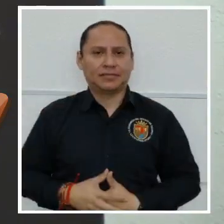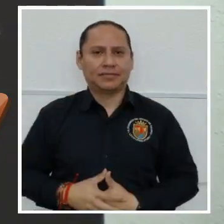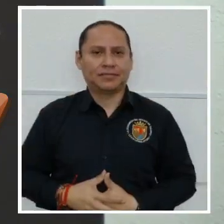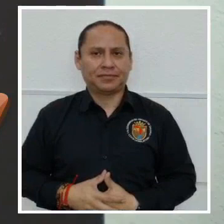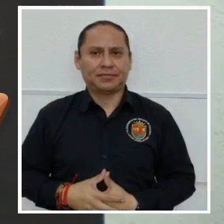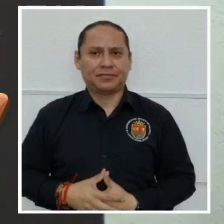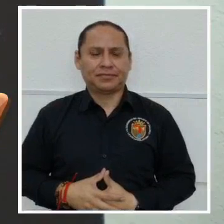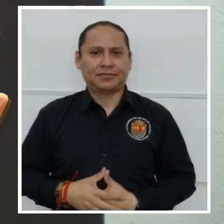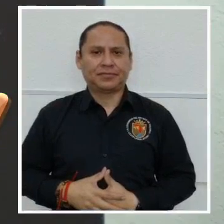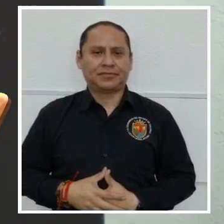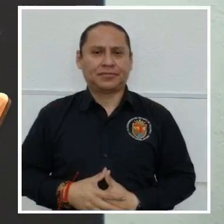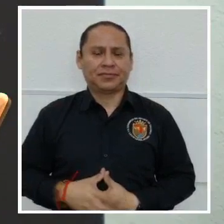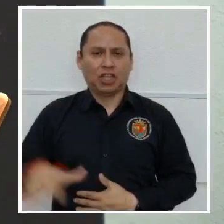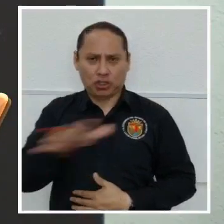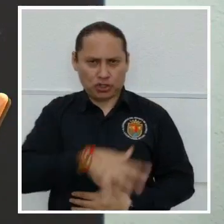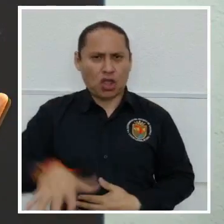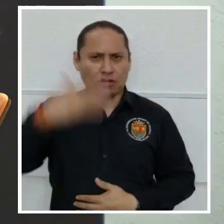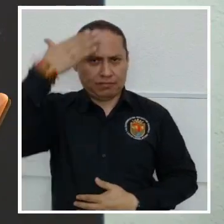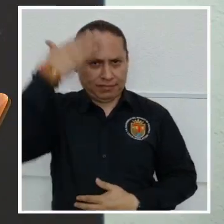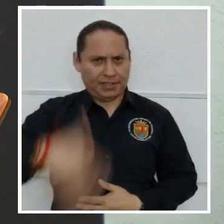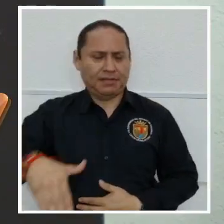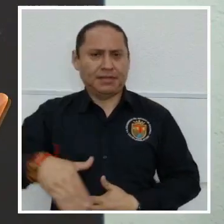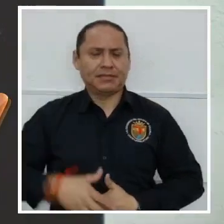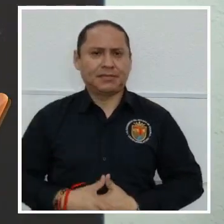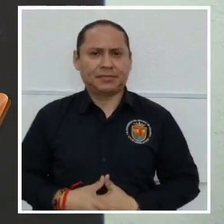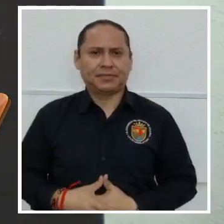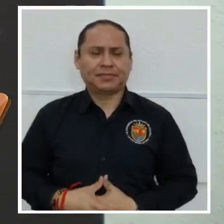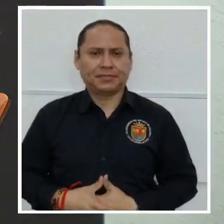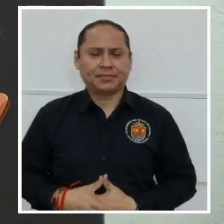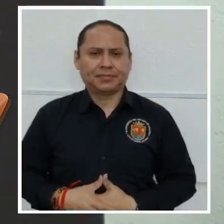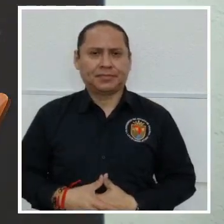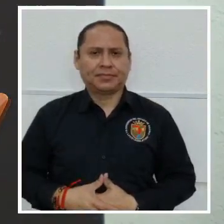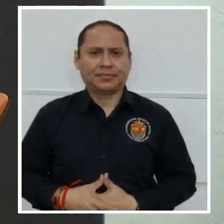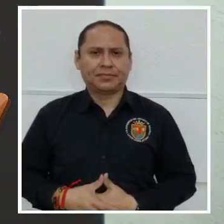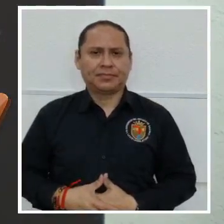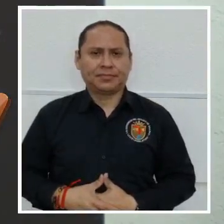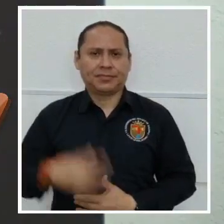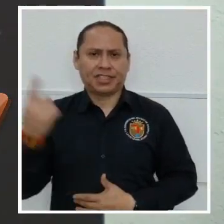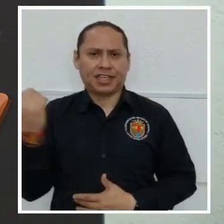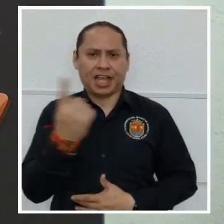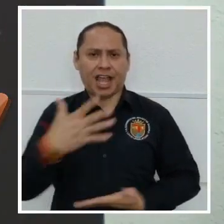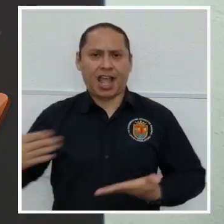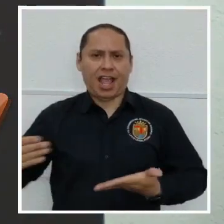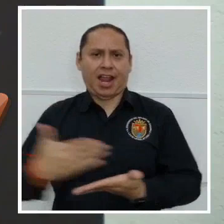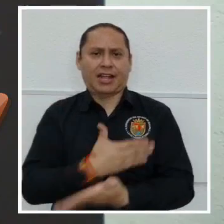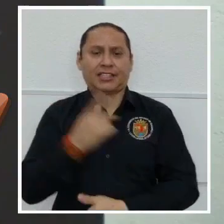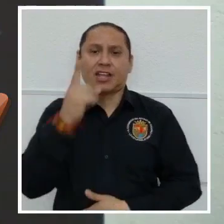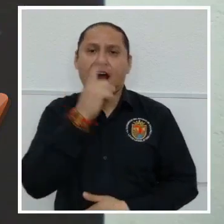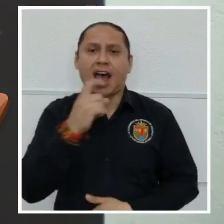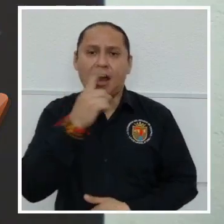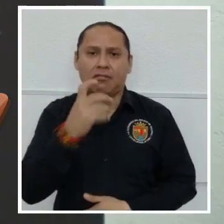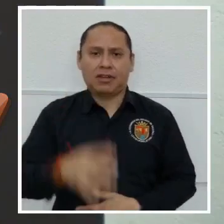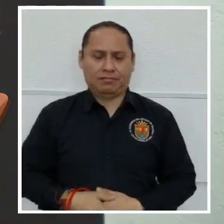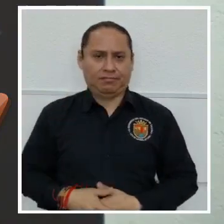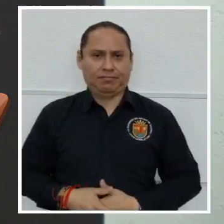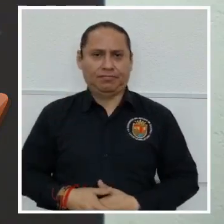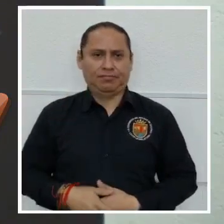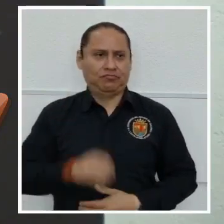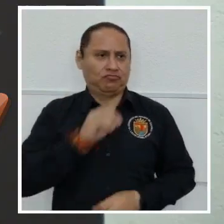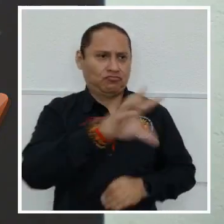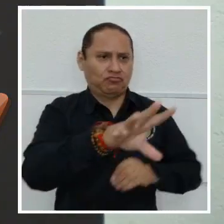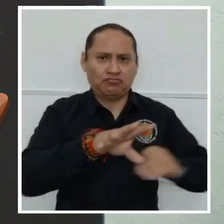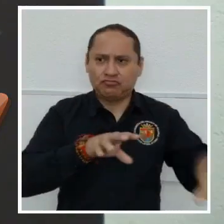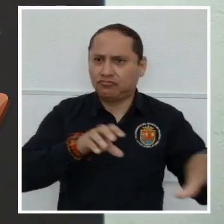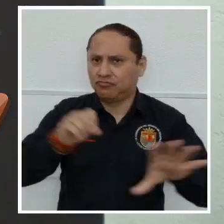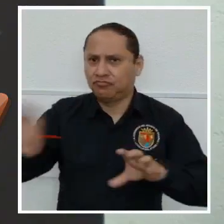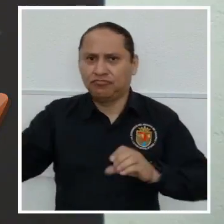todas y todos sabemos que que el acceso al agua es un tema